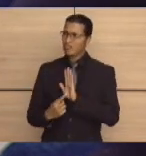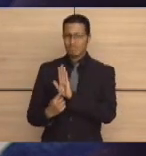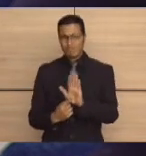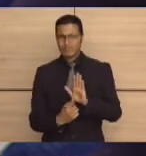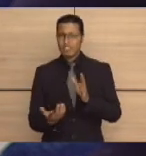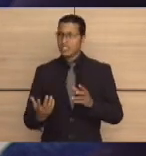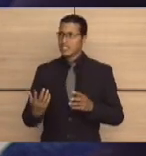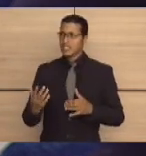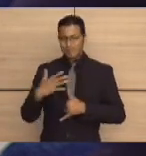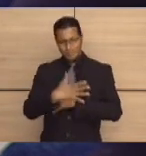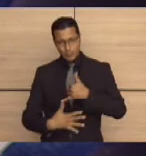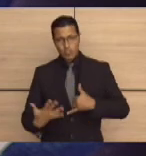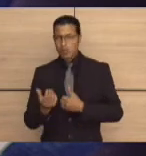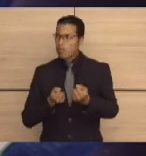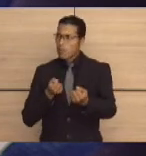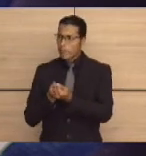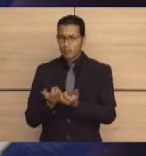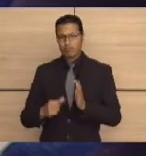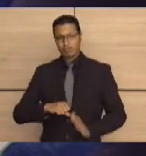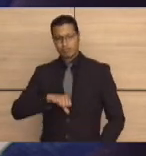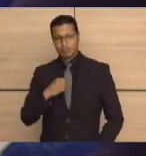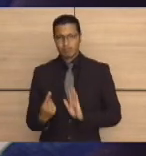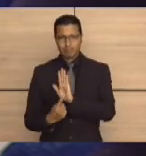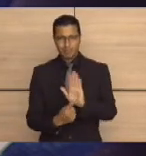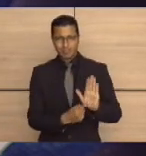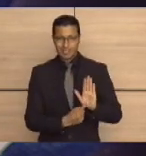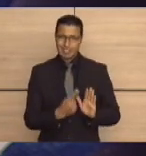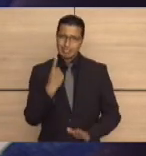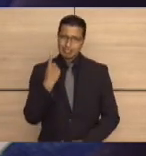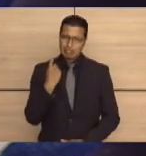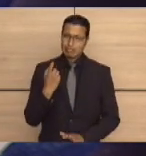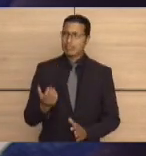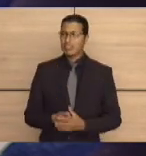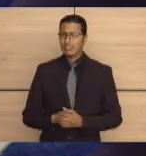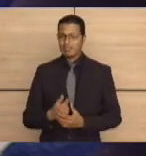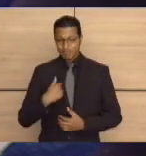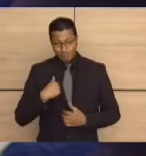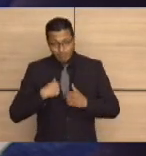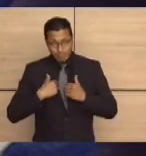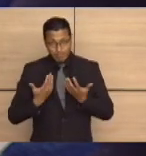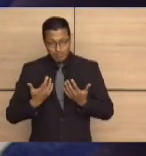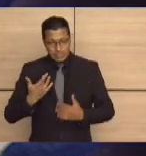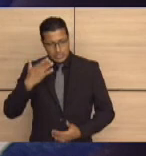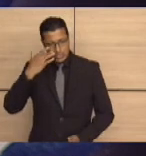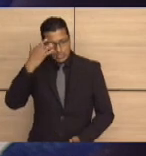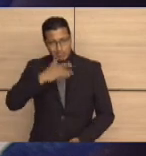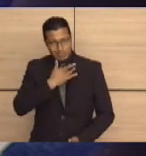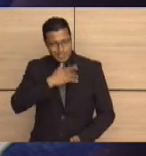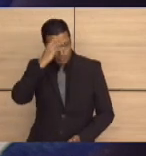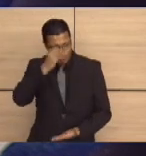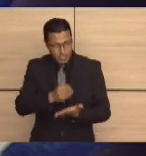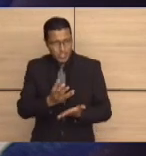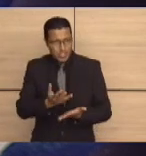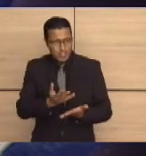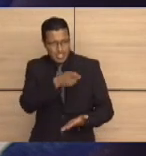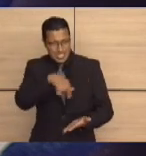gran nación que dialogue con orgullo con el mundo. Y yo siento que para que ello ocurra es